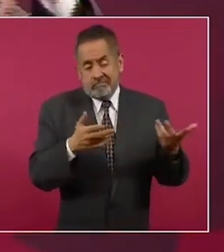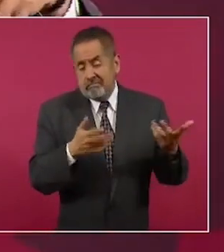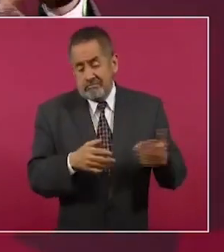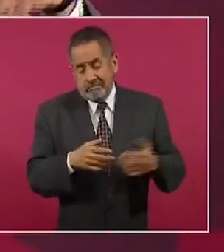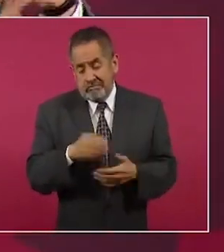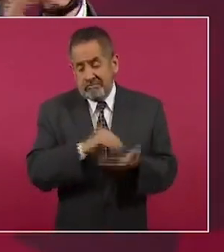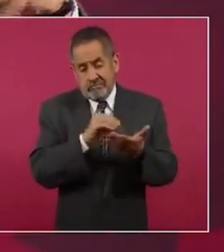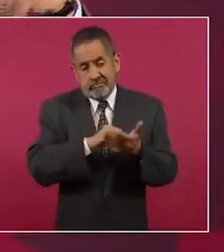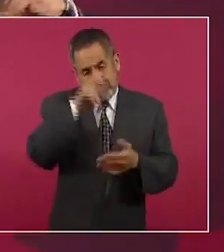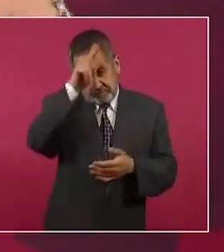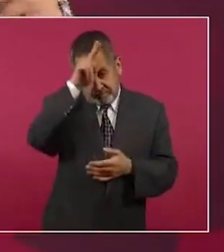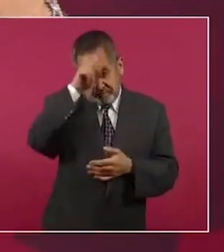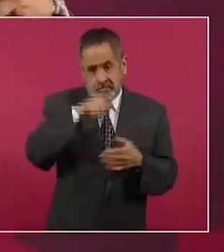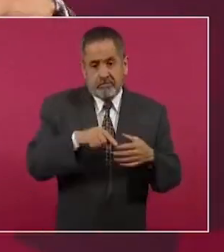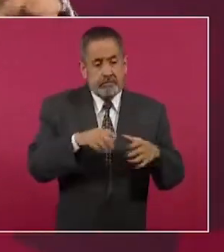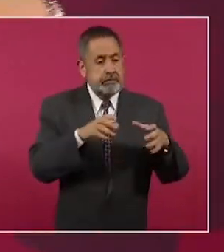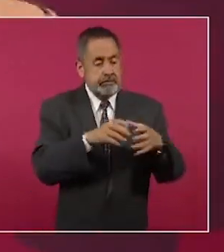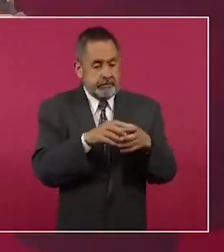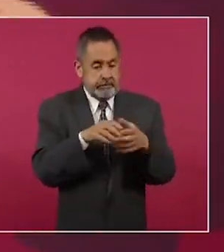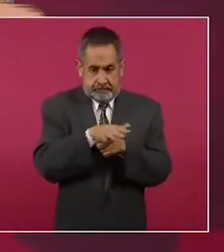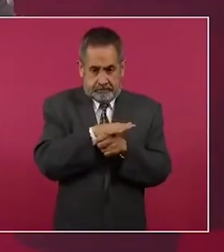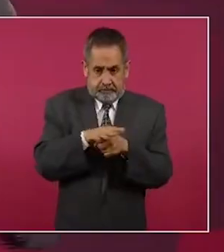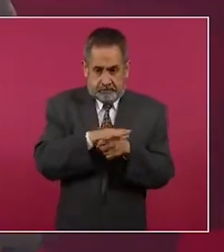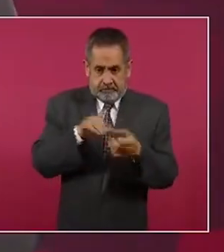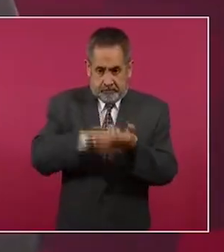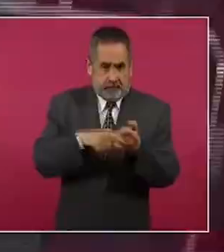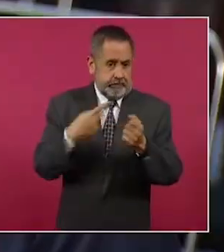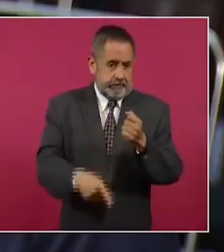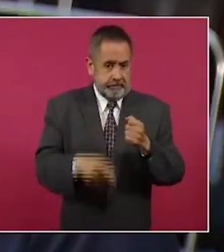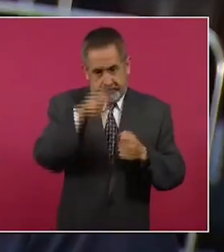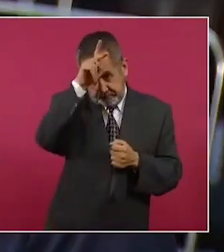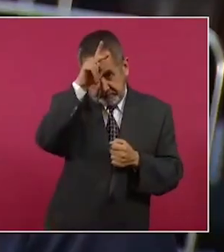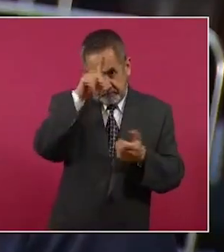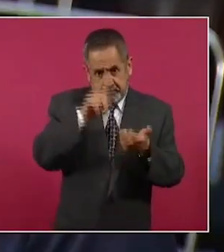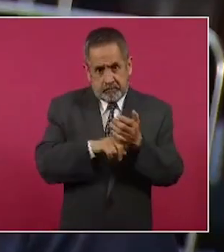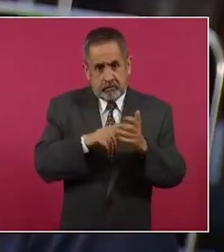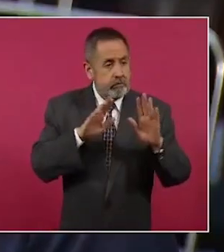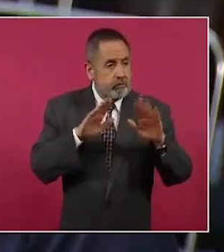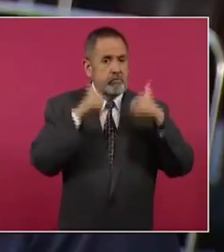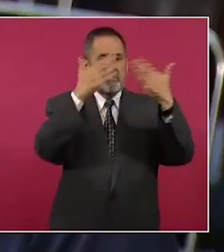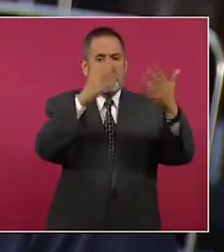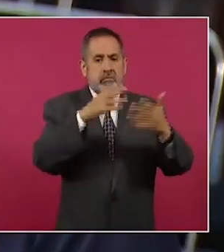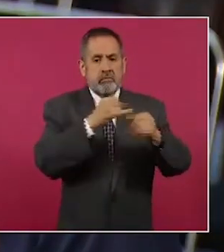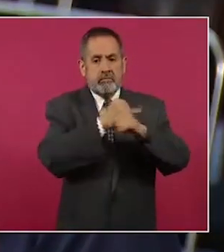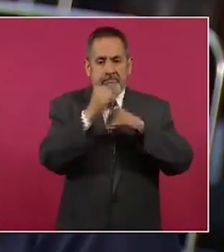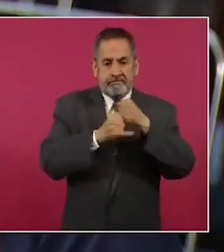tanto local, nacional, como foránea.